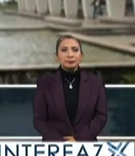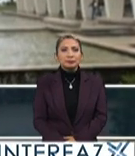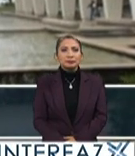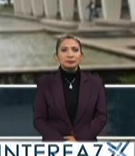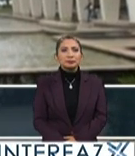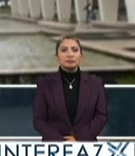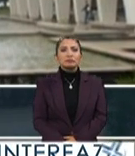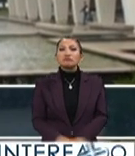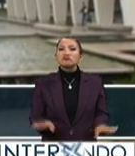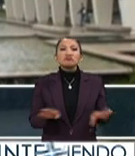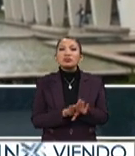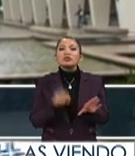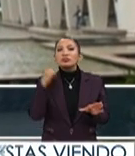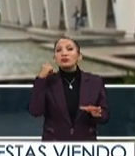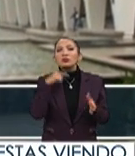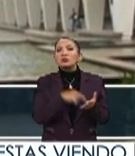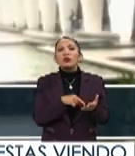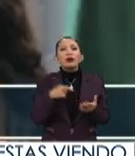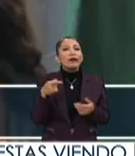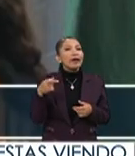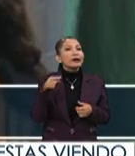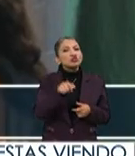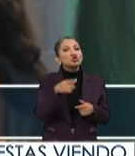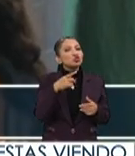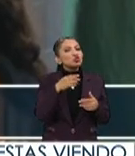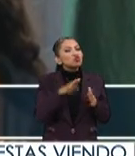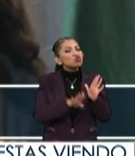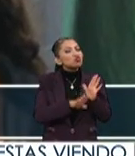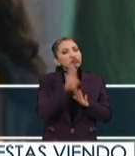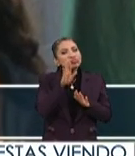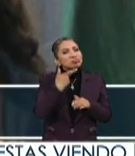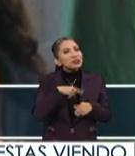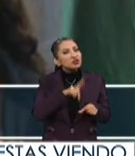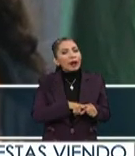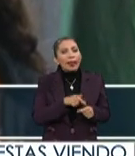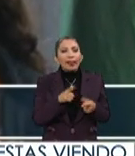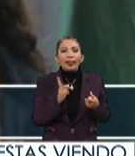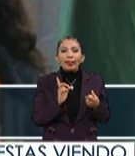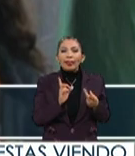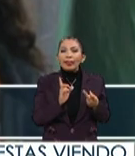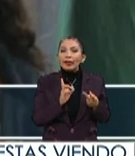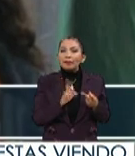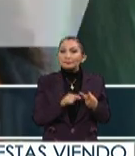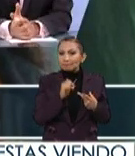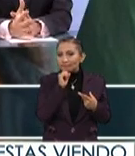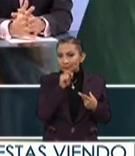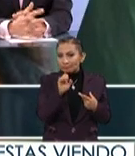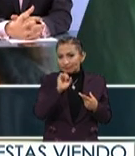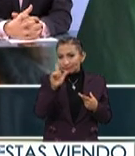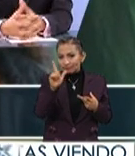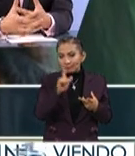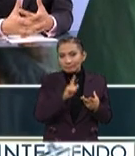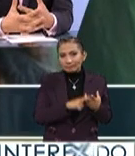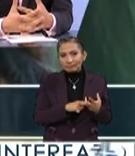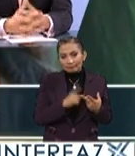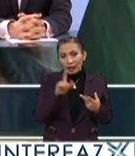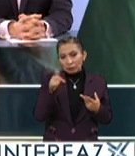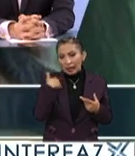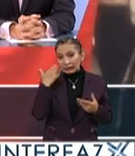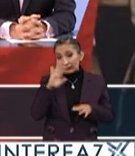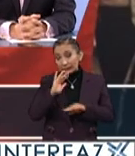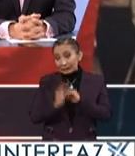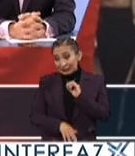¿Cómo consideras tú tu desarrollo en lo personal, también en lo profesional, después